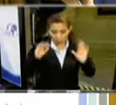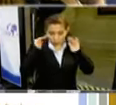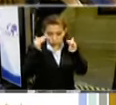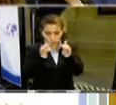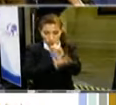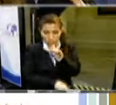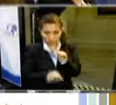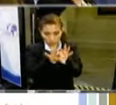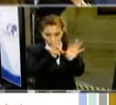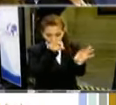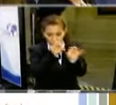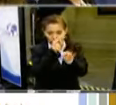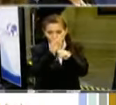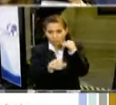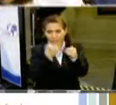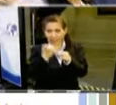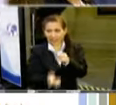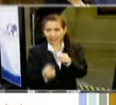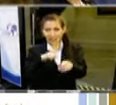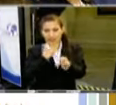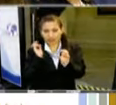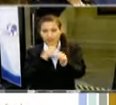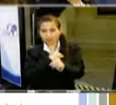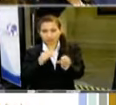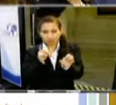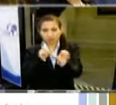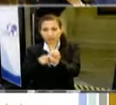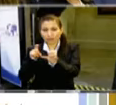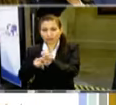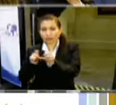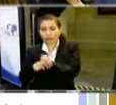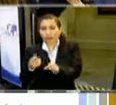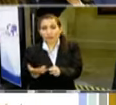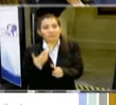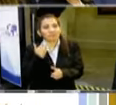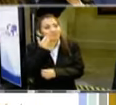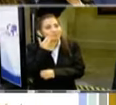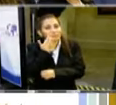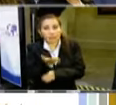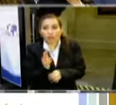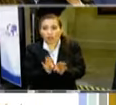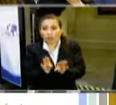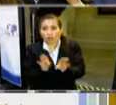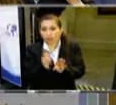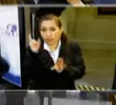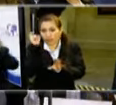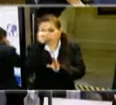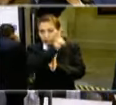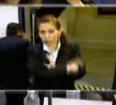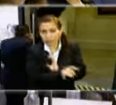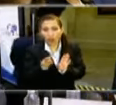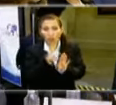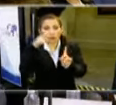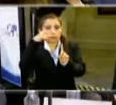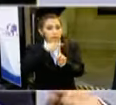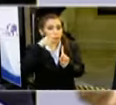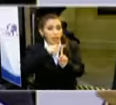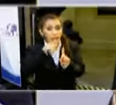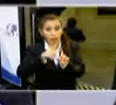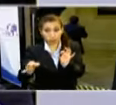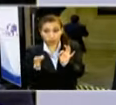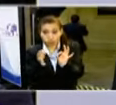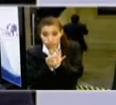una parte de todas estas pertenencias, se antoja como, a pesar de lo difícil, como una tarea que no sería la